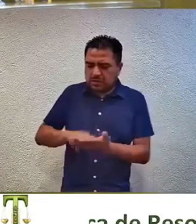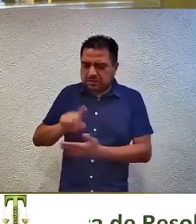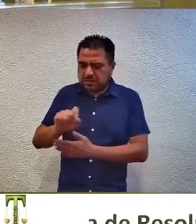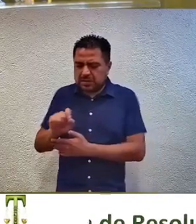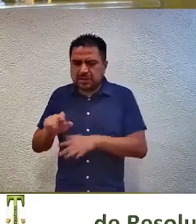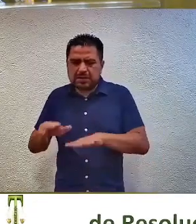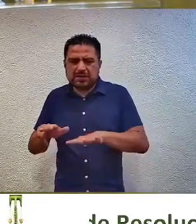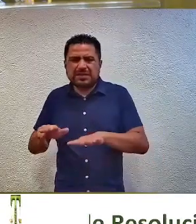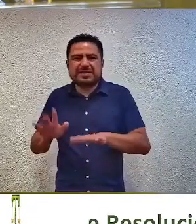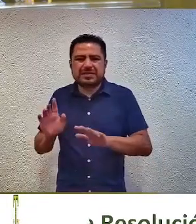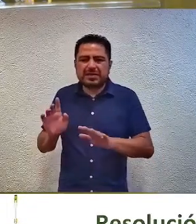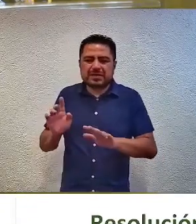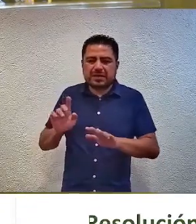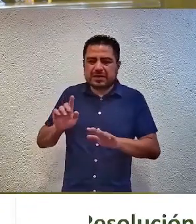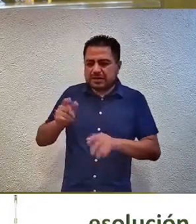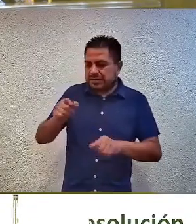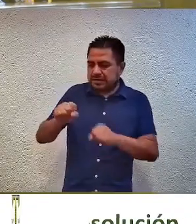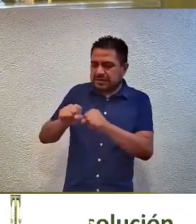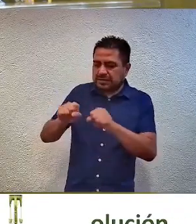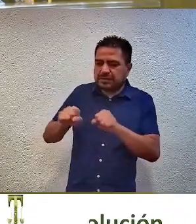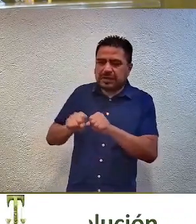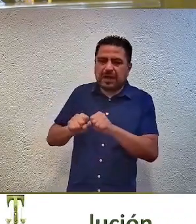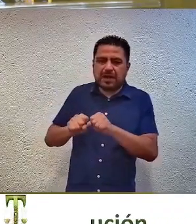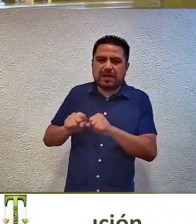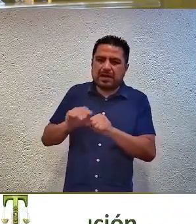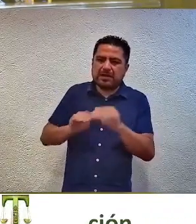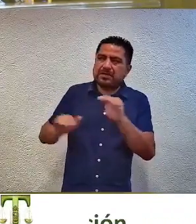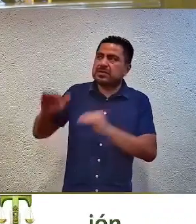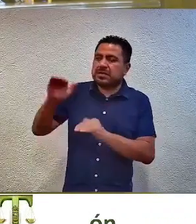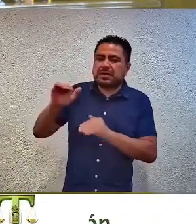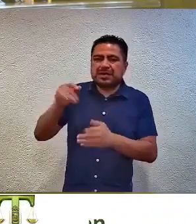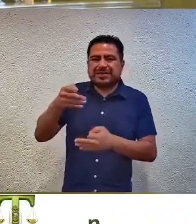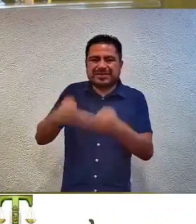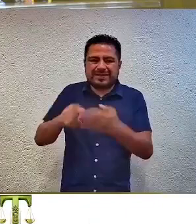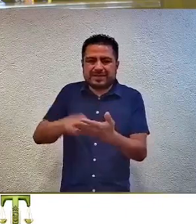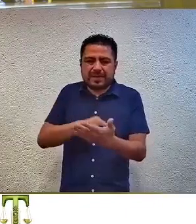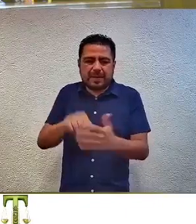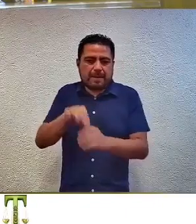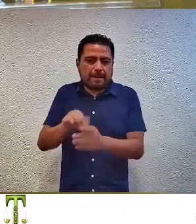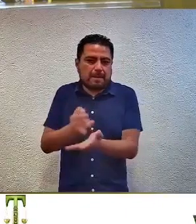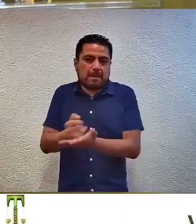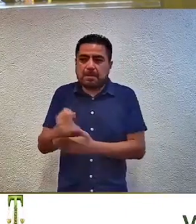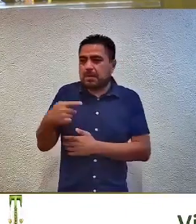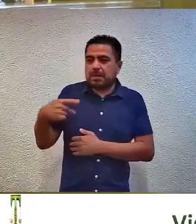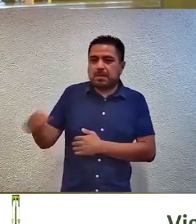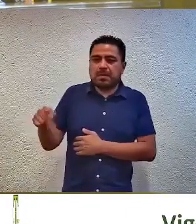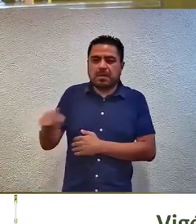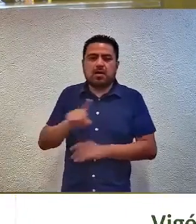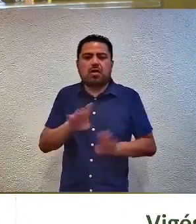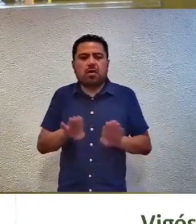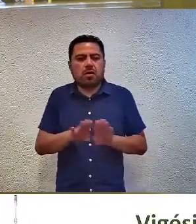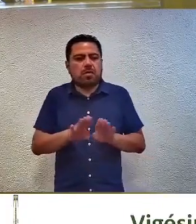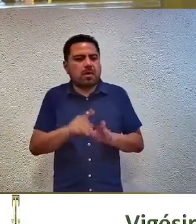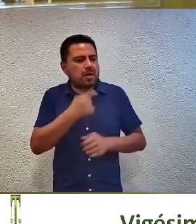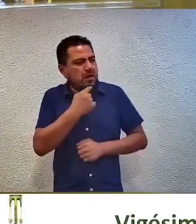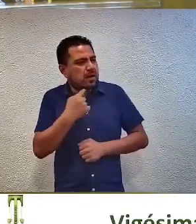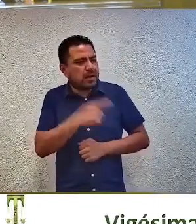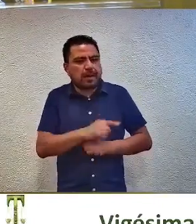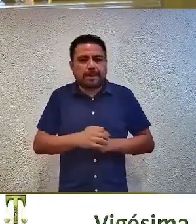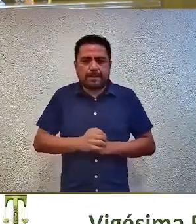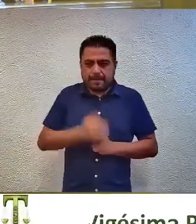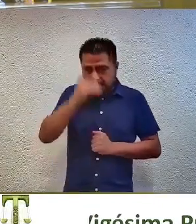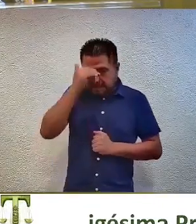sub-rep-042-2018, la Sala Superior del Tribunal Electoral del Poder Judicial de la Federación determinó que existen 2 formas de calumniar, a